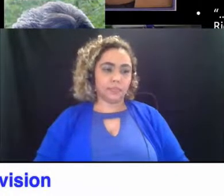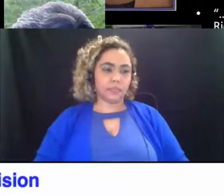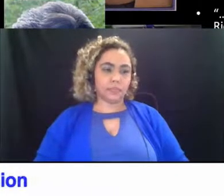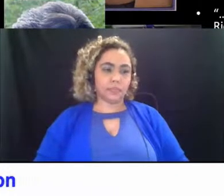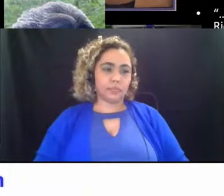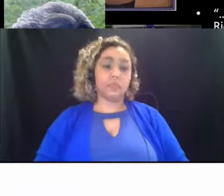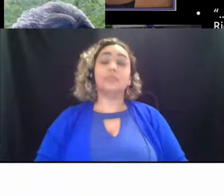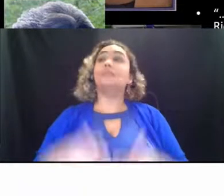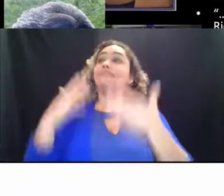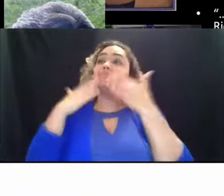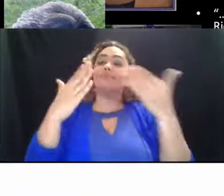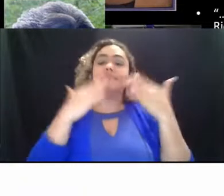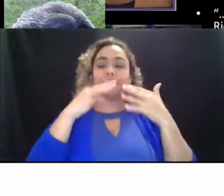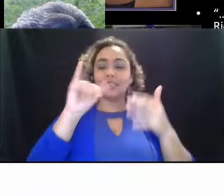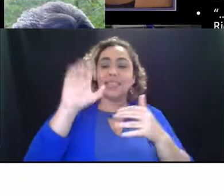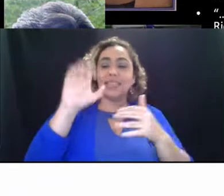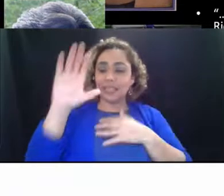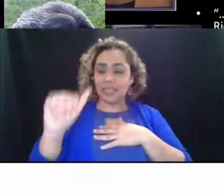Muchas gracias, Jessica.